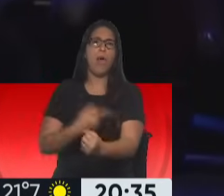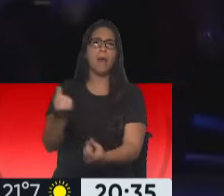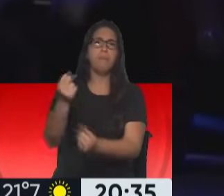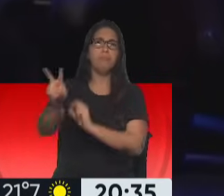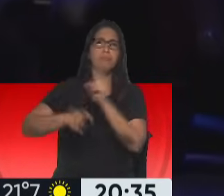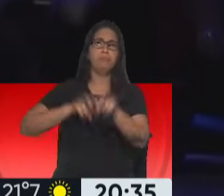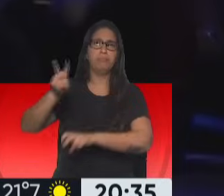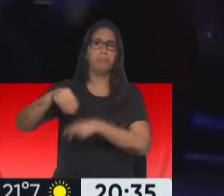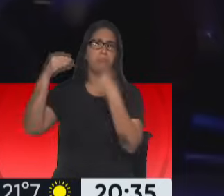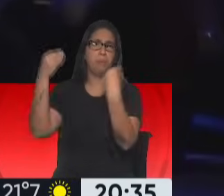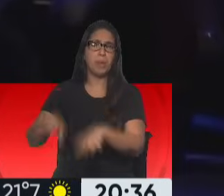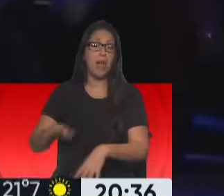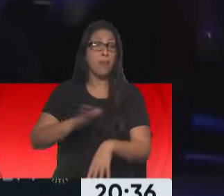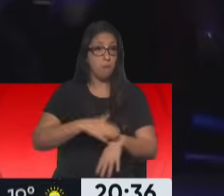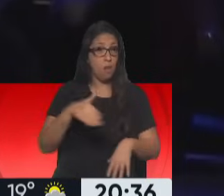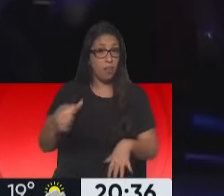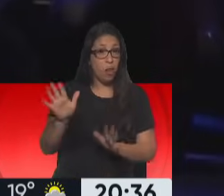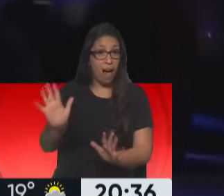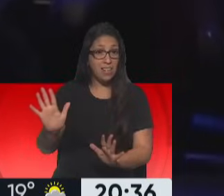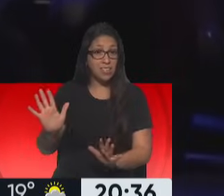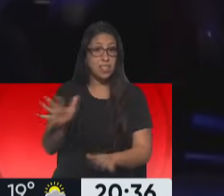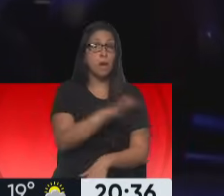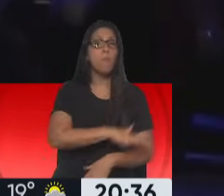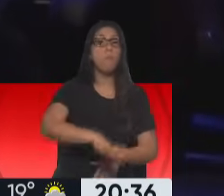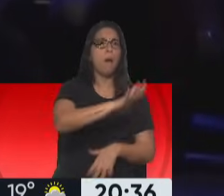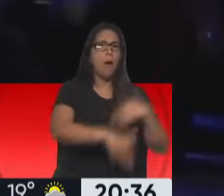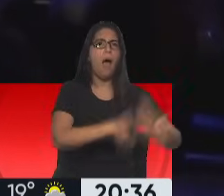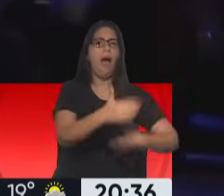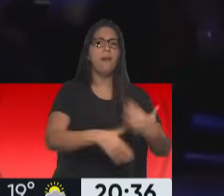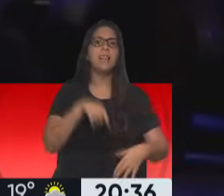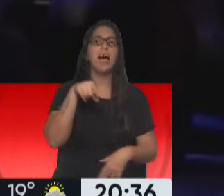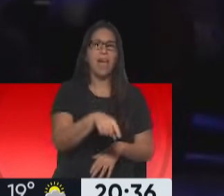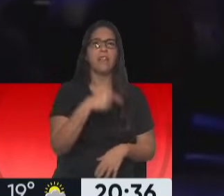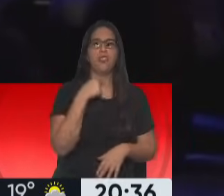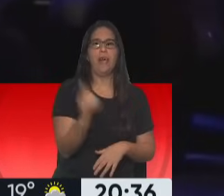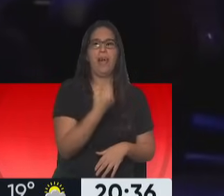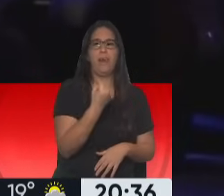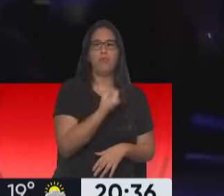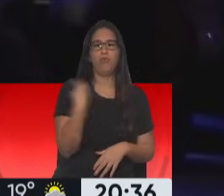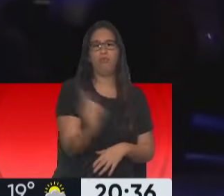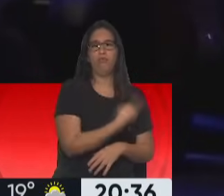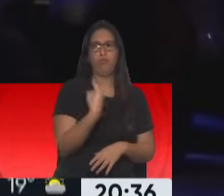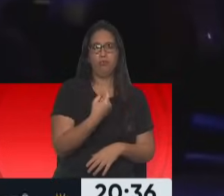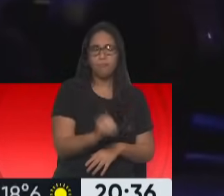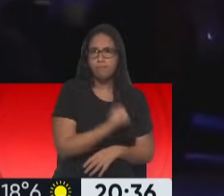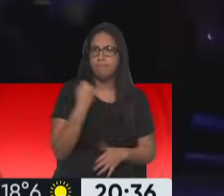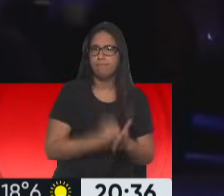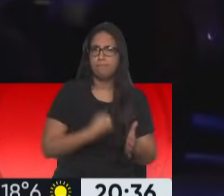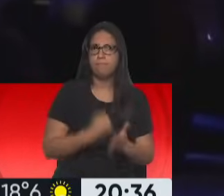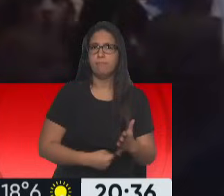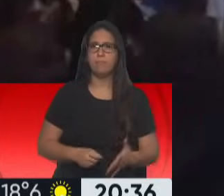riqueza. Pero cuando eso pasa, los pueblos prosperan y es lo que estamos buscando nosotros.